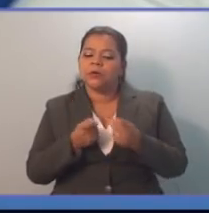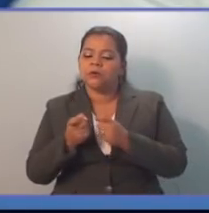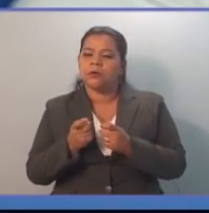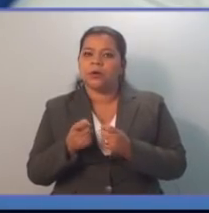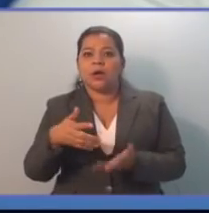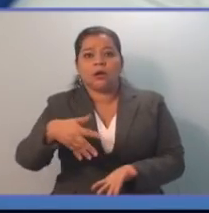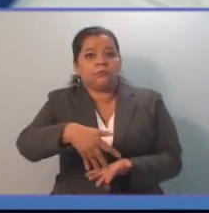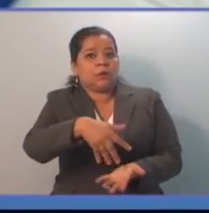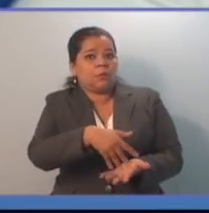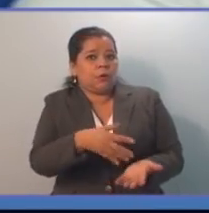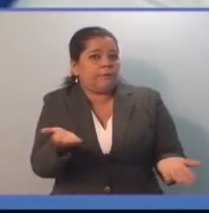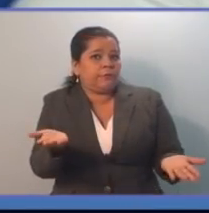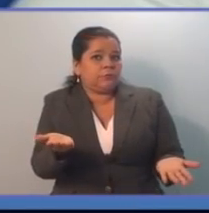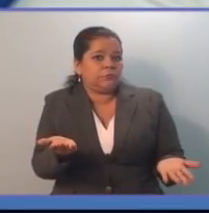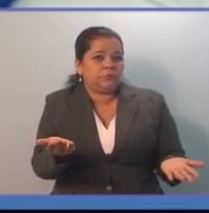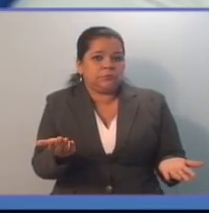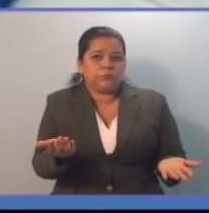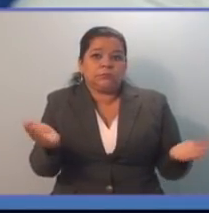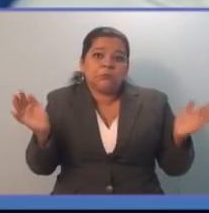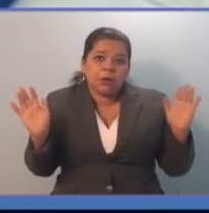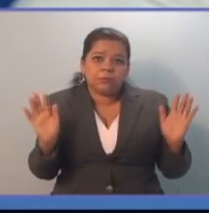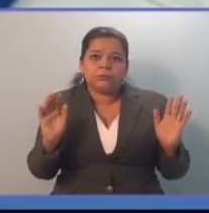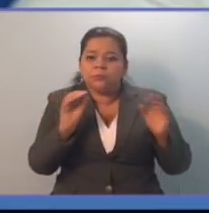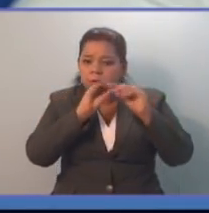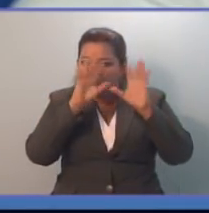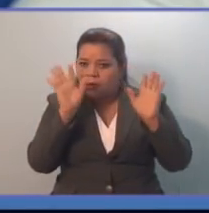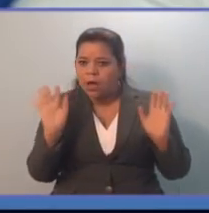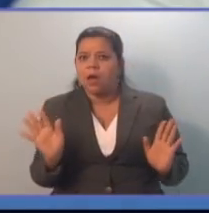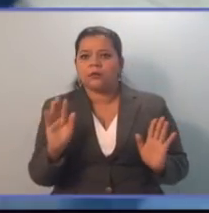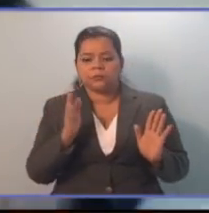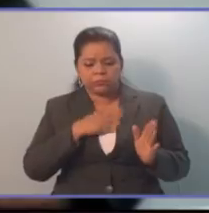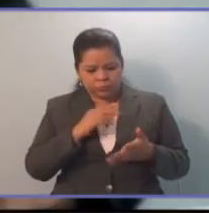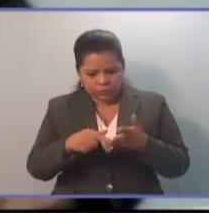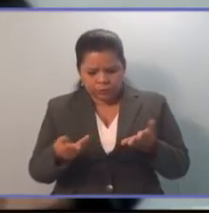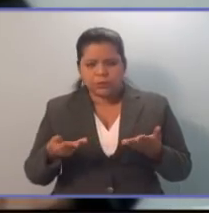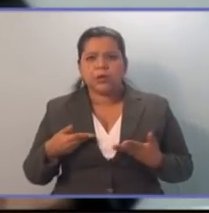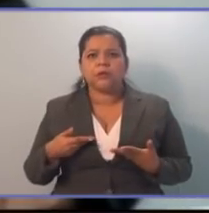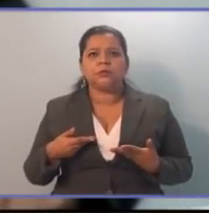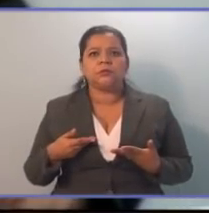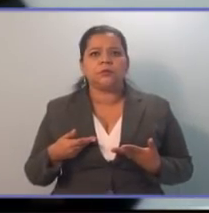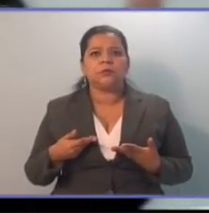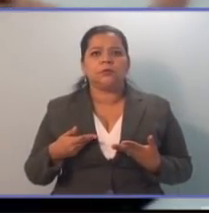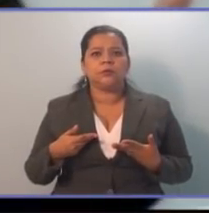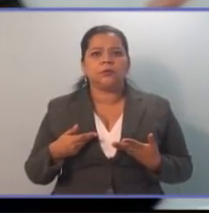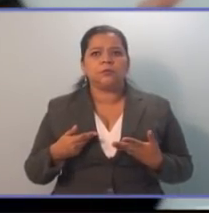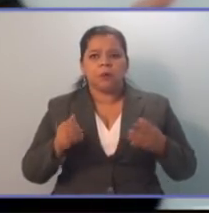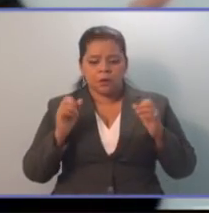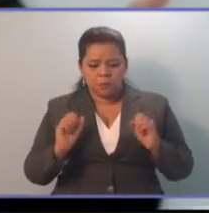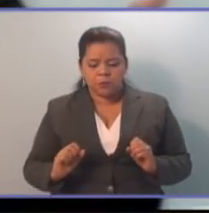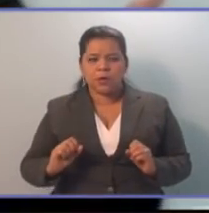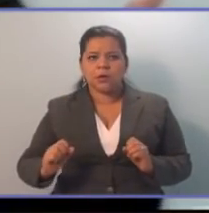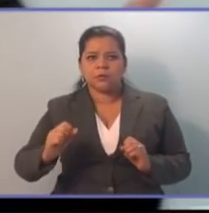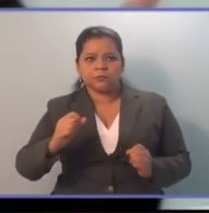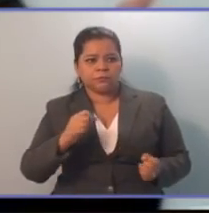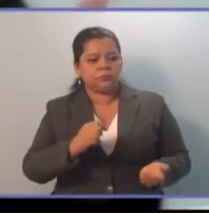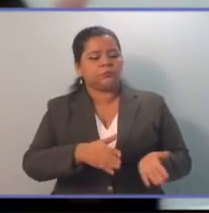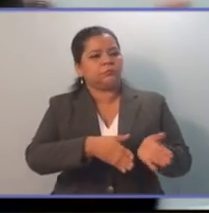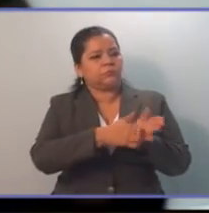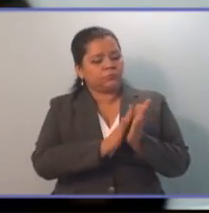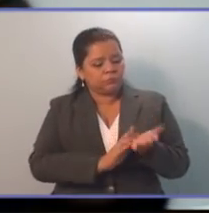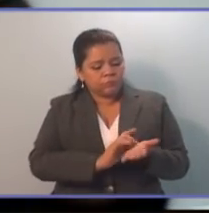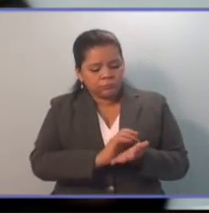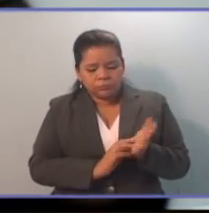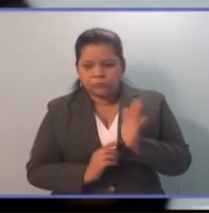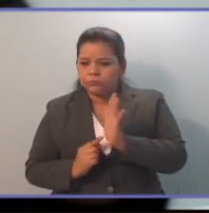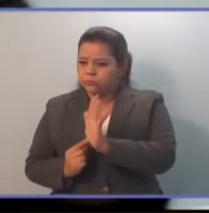población. Entonces, claro que es un derecho que tiene la población de exigirnos cuentas a nosotros. Si es que nosotros